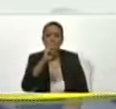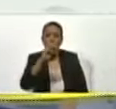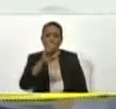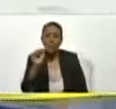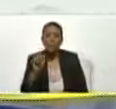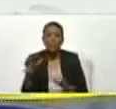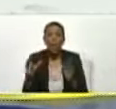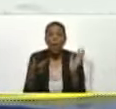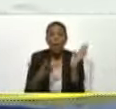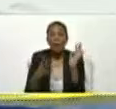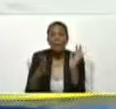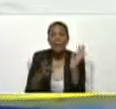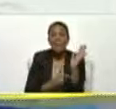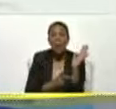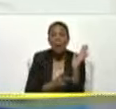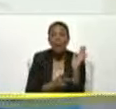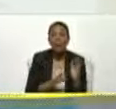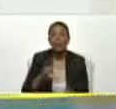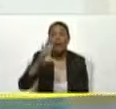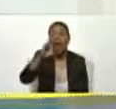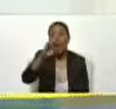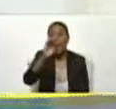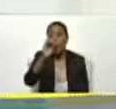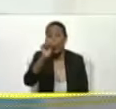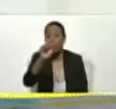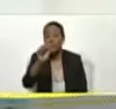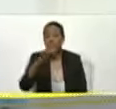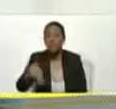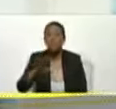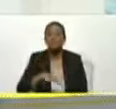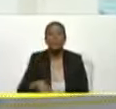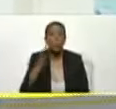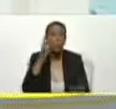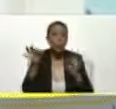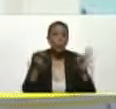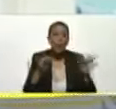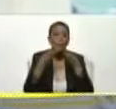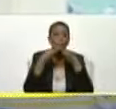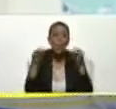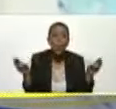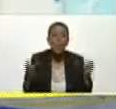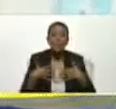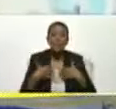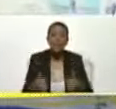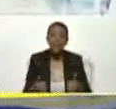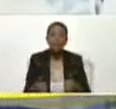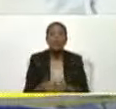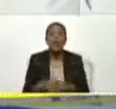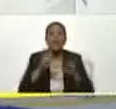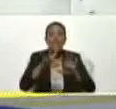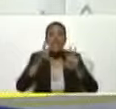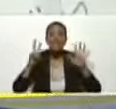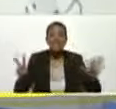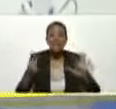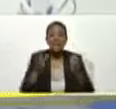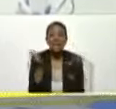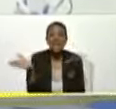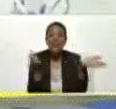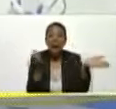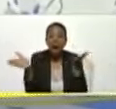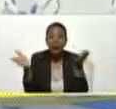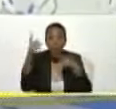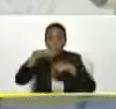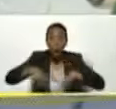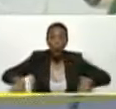hoy sumando un cdi más que nos va a permitir fortalecer el sistema público Nacional de salud con 17 servicios